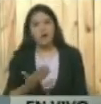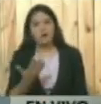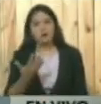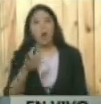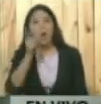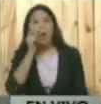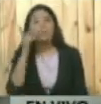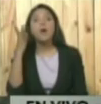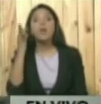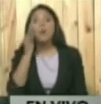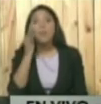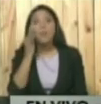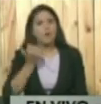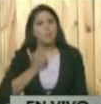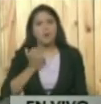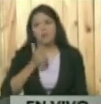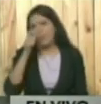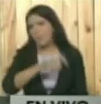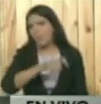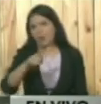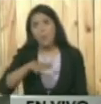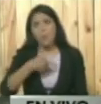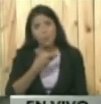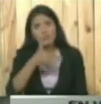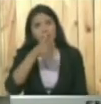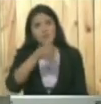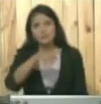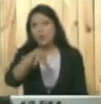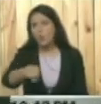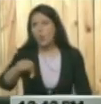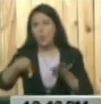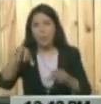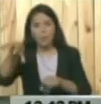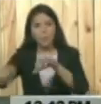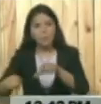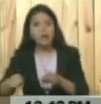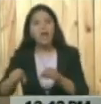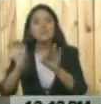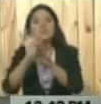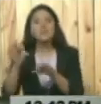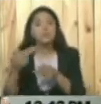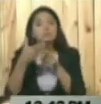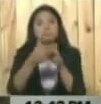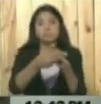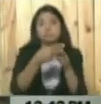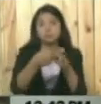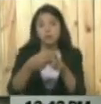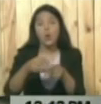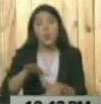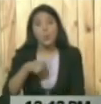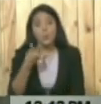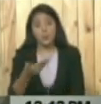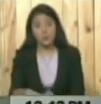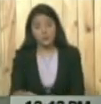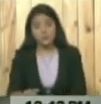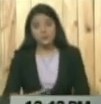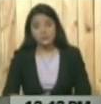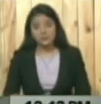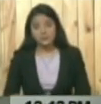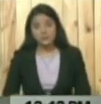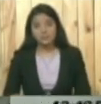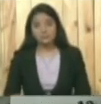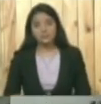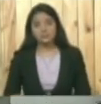el hombre y la mujer de a pie, tuvieran acceso a distintos mecanismos de financiamiento para poder